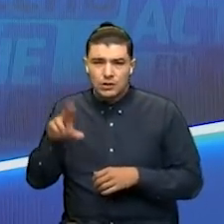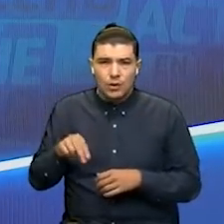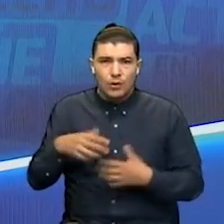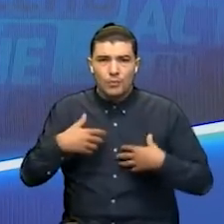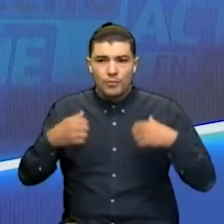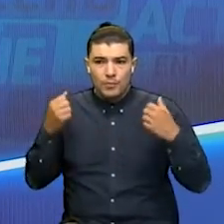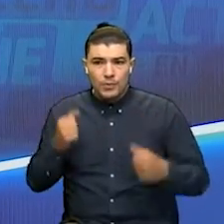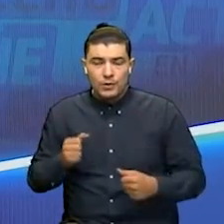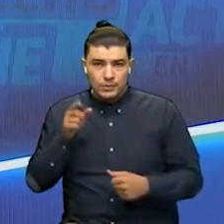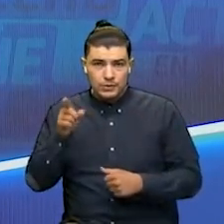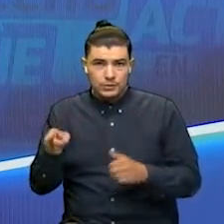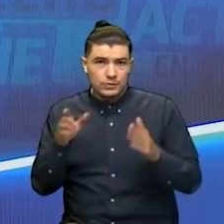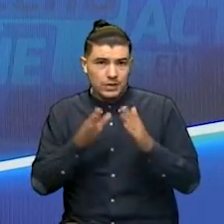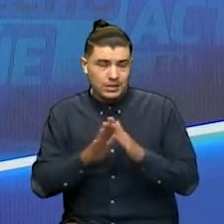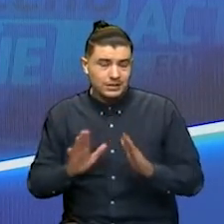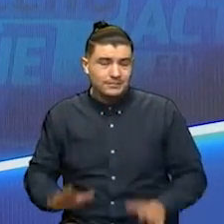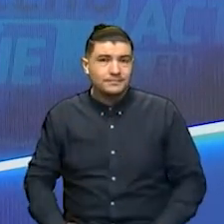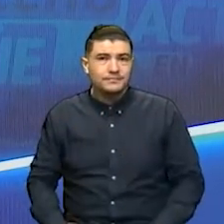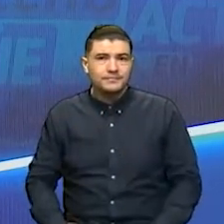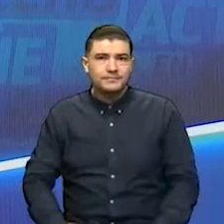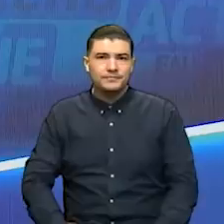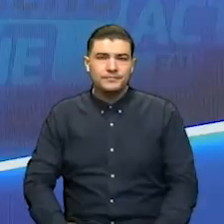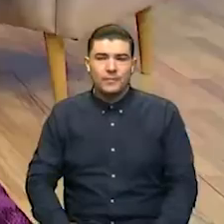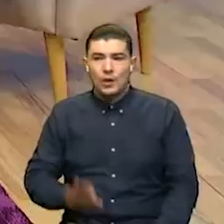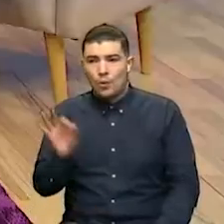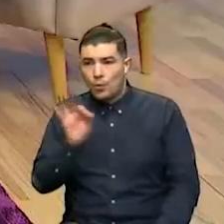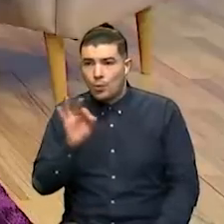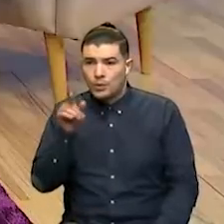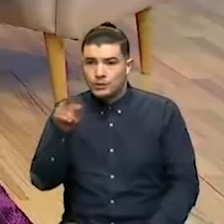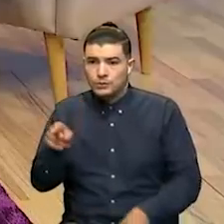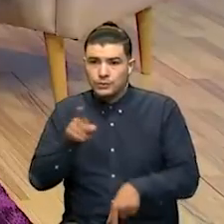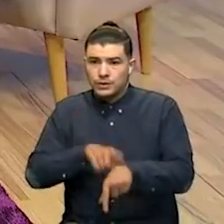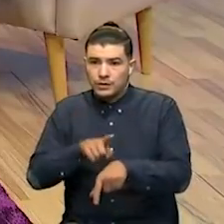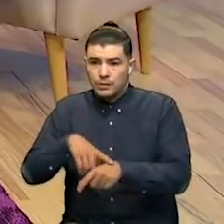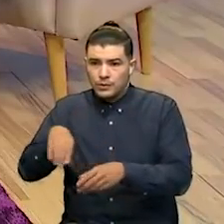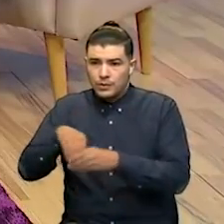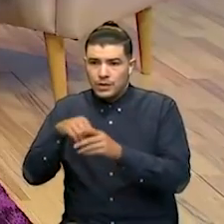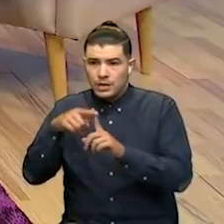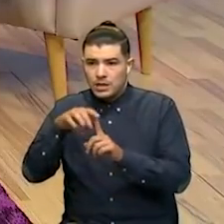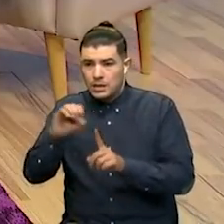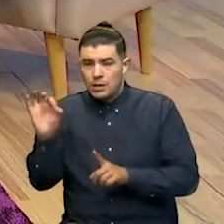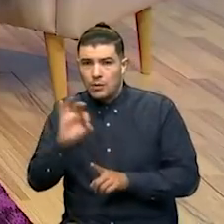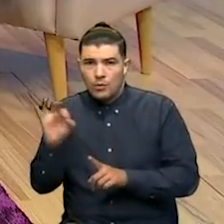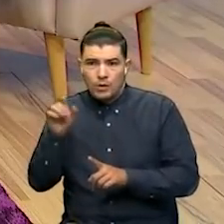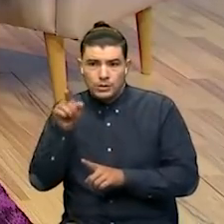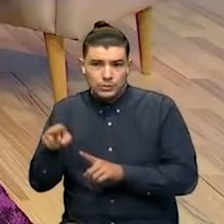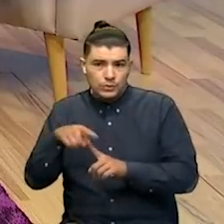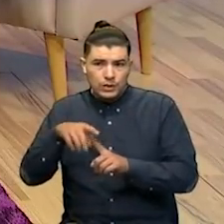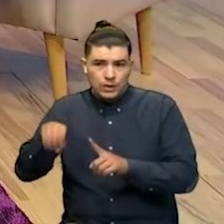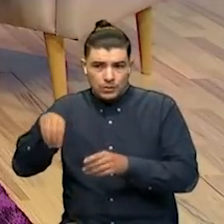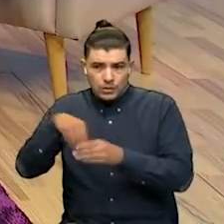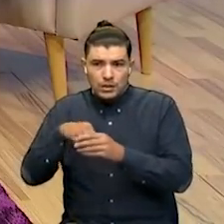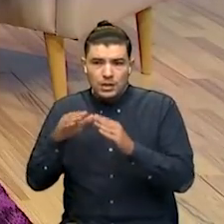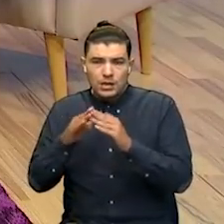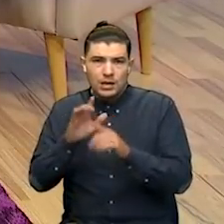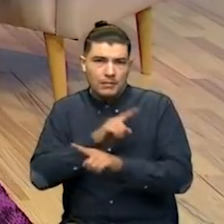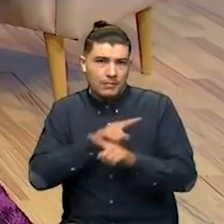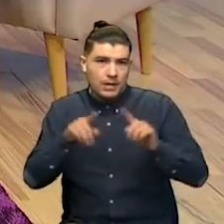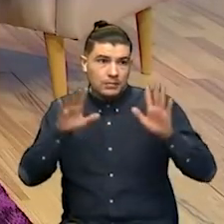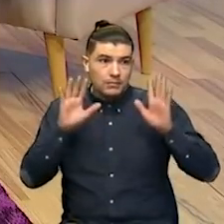momento a la televidente o si por el tiempo que lleva el tío es él quien debe quedarse allí. En este caso